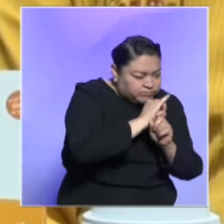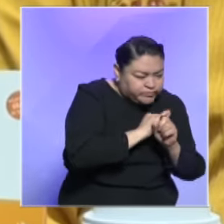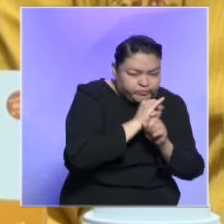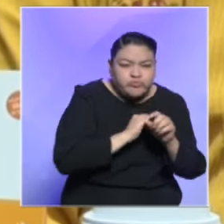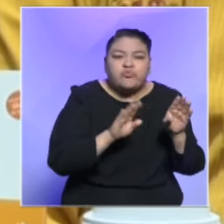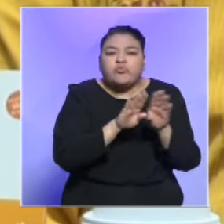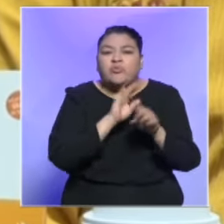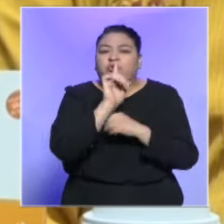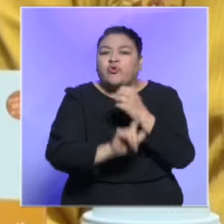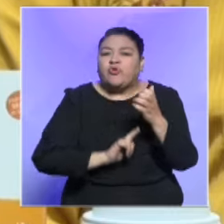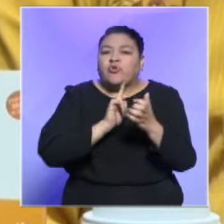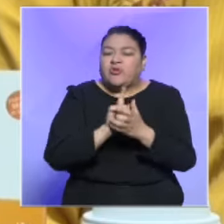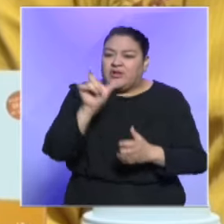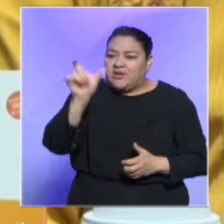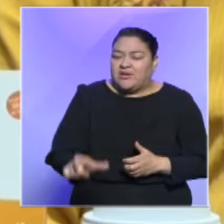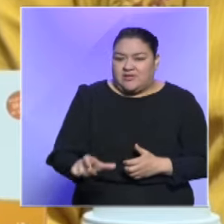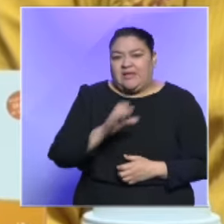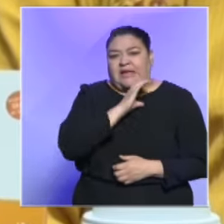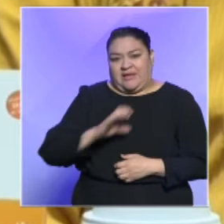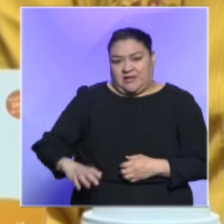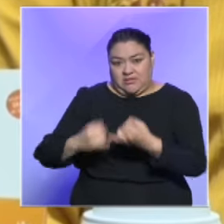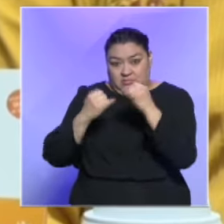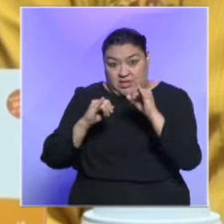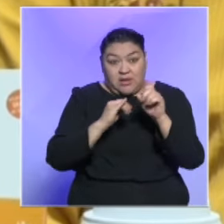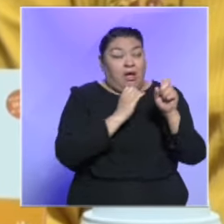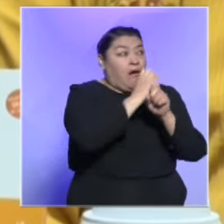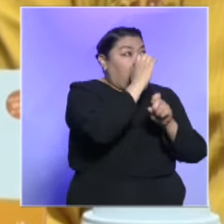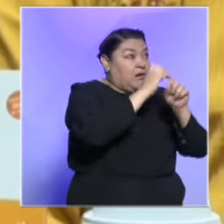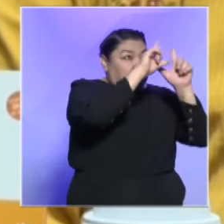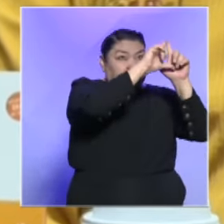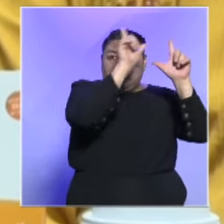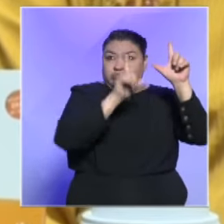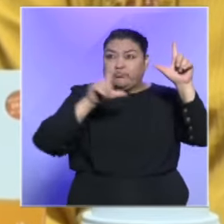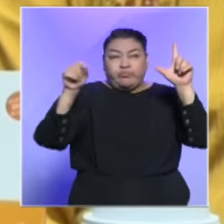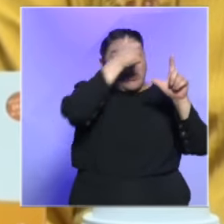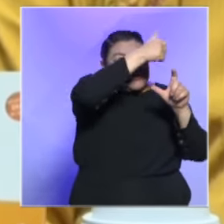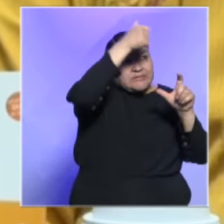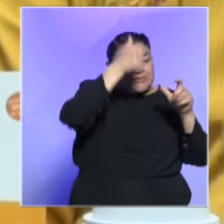cómo está legislada la figura en cada uno de los estados de la República.